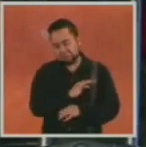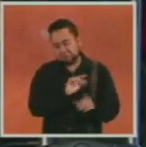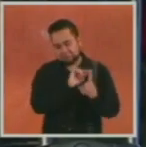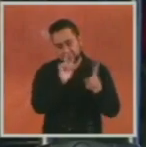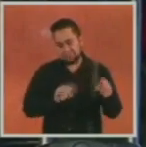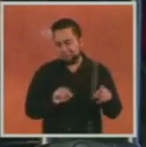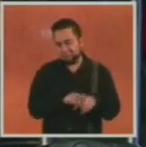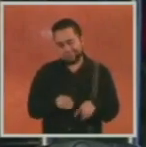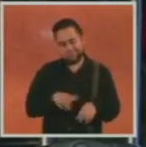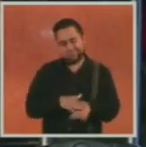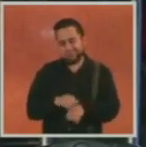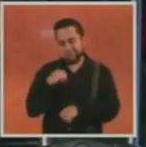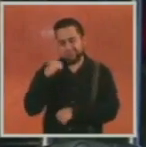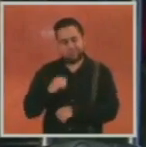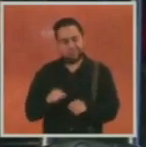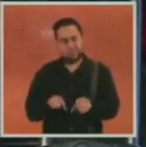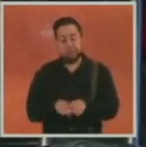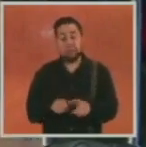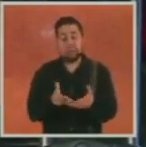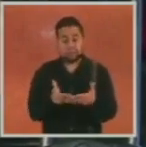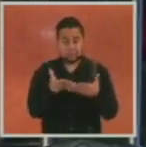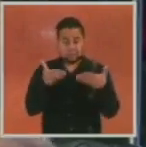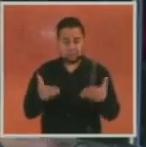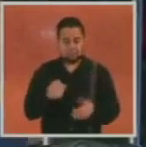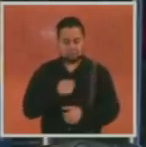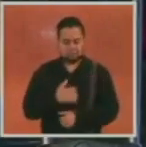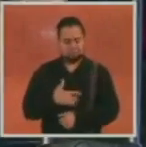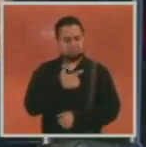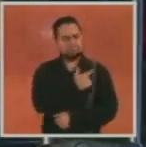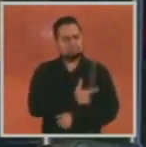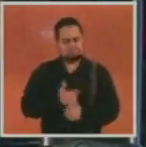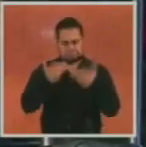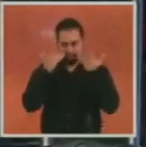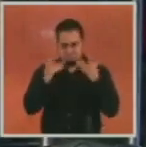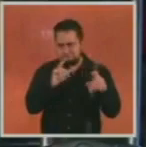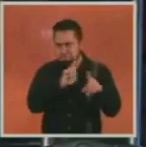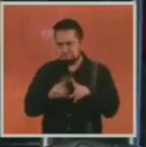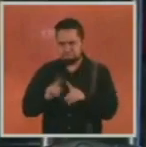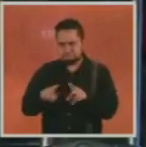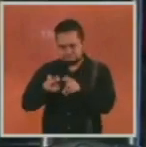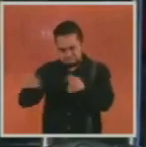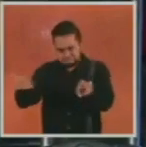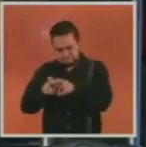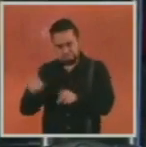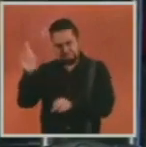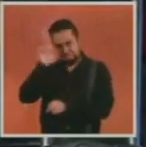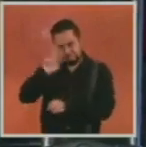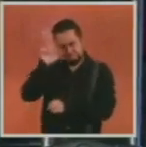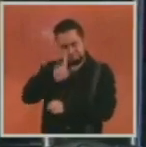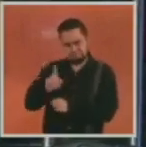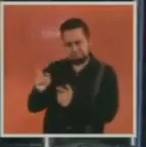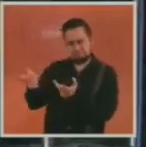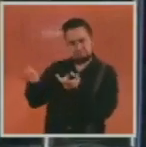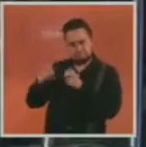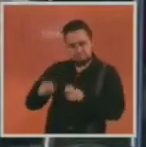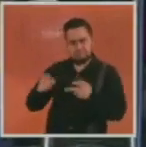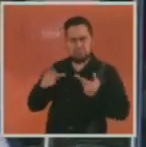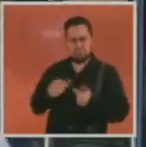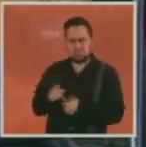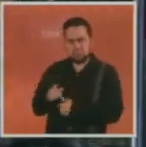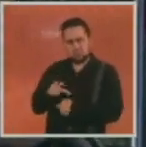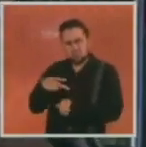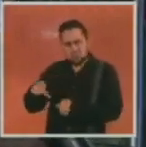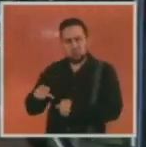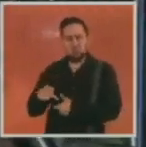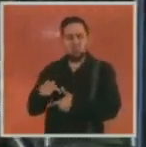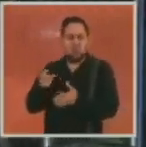y más en Oaxaca ahora me da gusto ver toda esta serie de consejeros que provienen precisamente cada uno